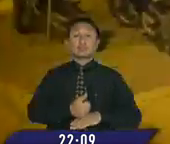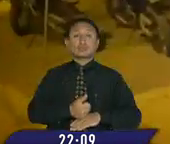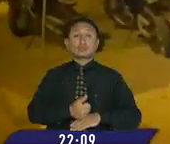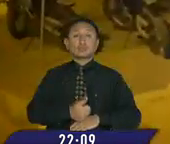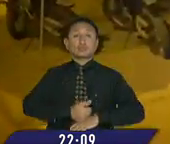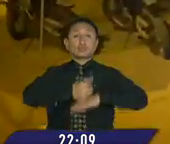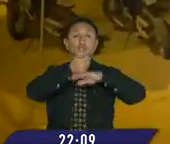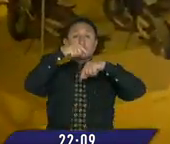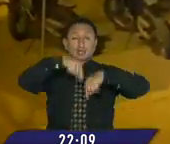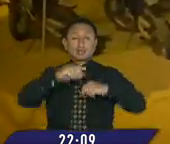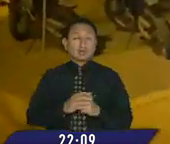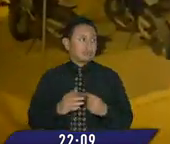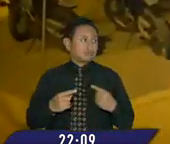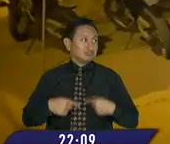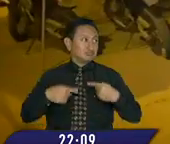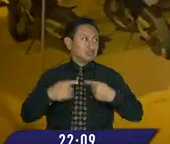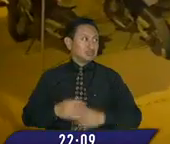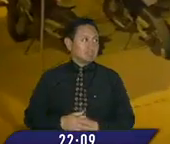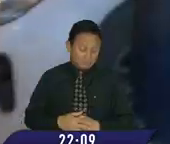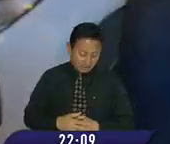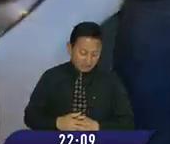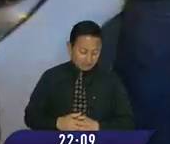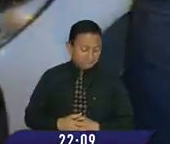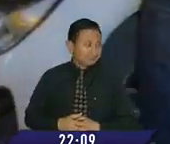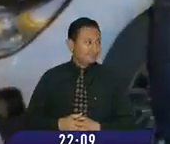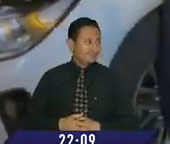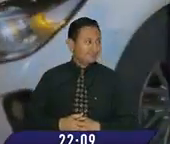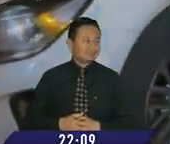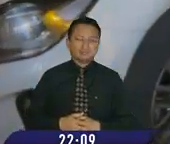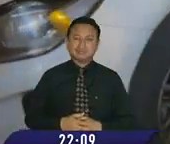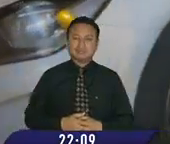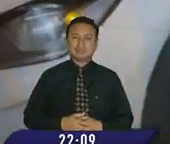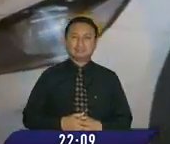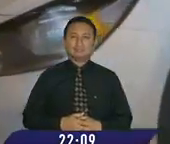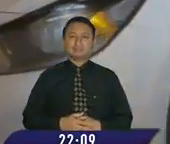ejecutarán periódicamente. Informó Richard Ceballos.